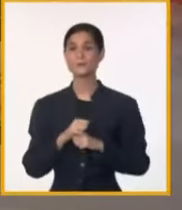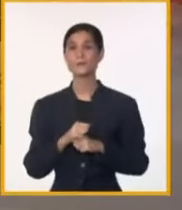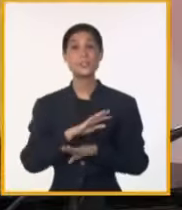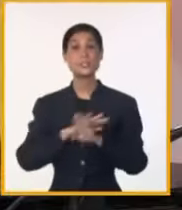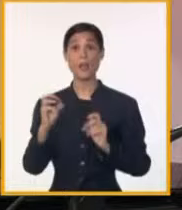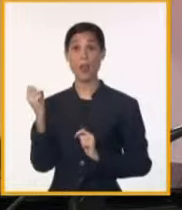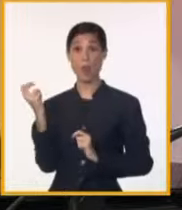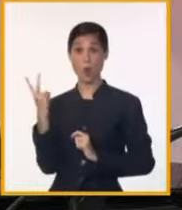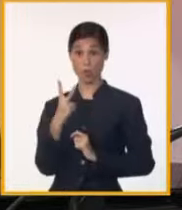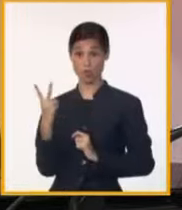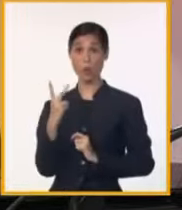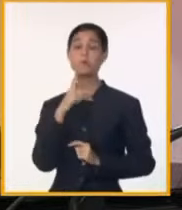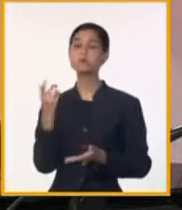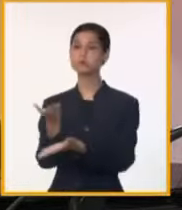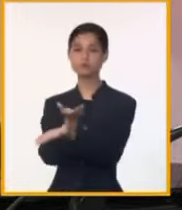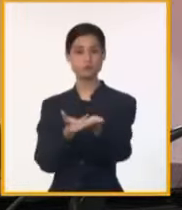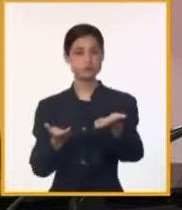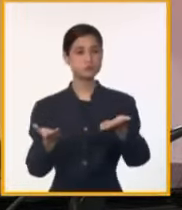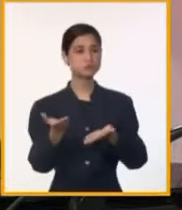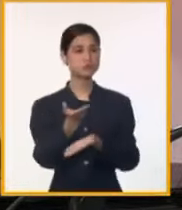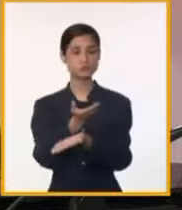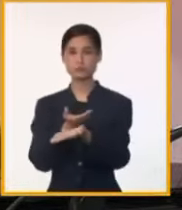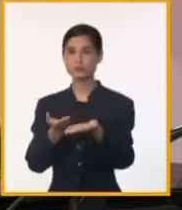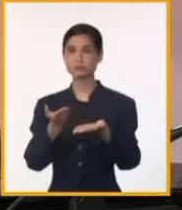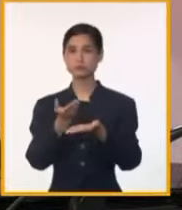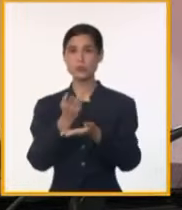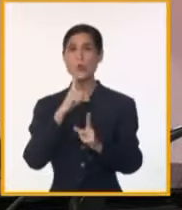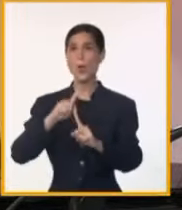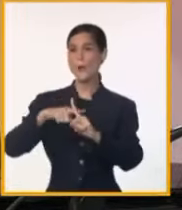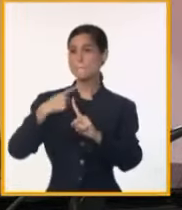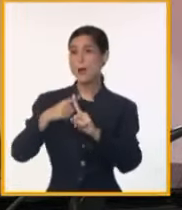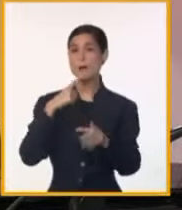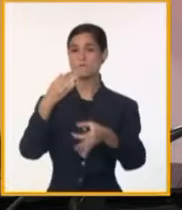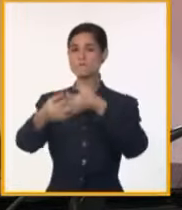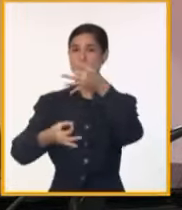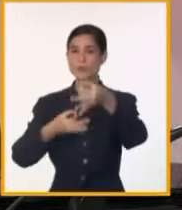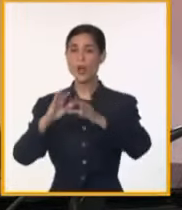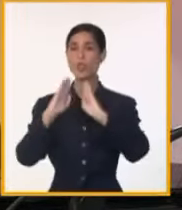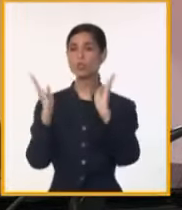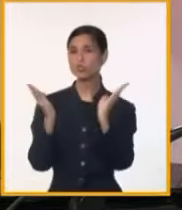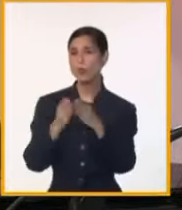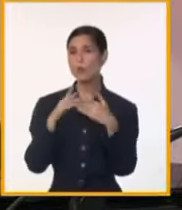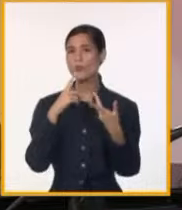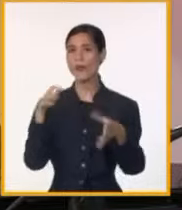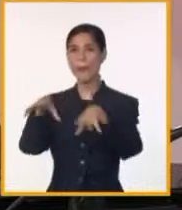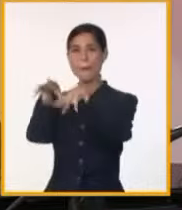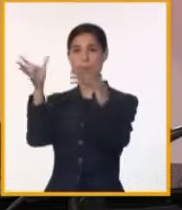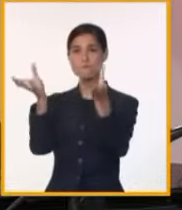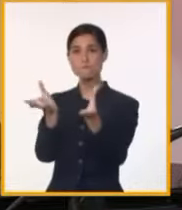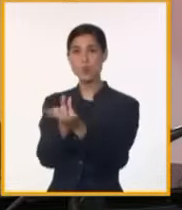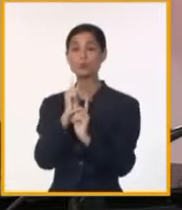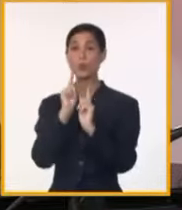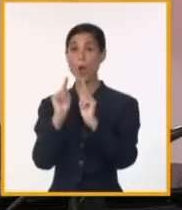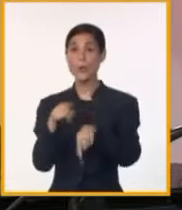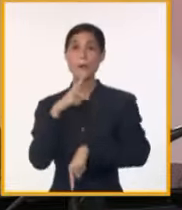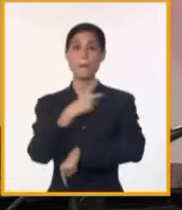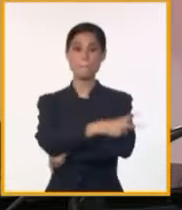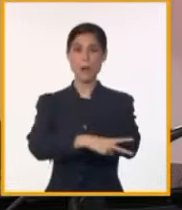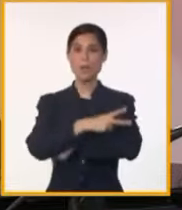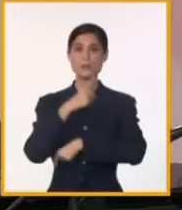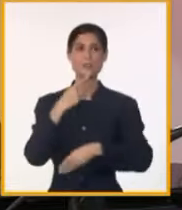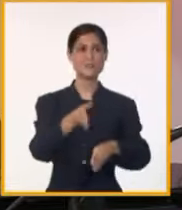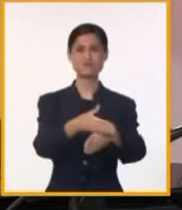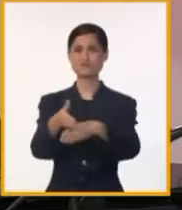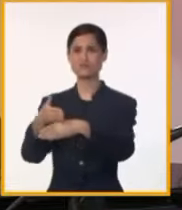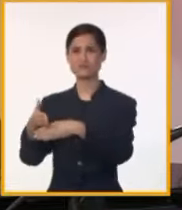nuestra mesa redonda de hoy mirada a los más importantes acontecimientos internacionales de las de los últimos 7 días y que